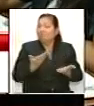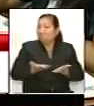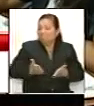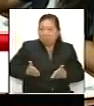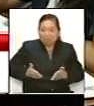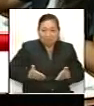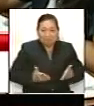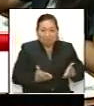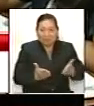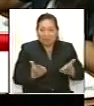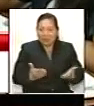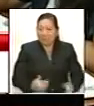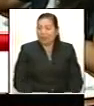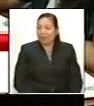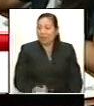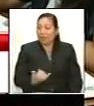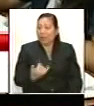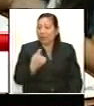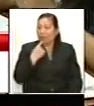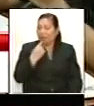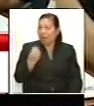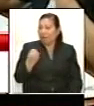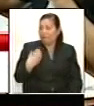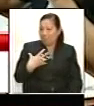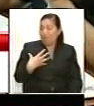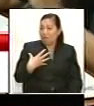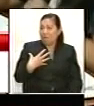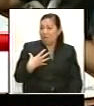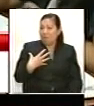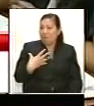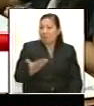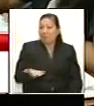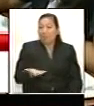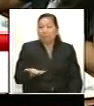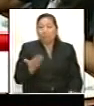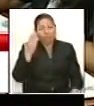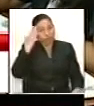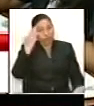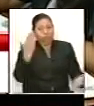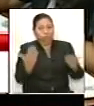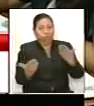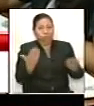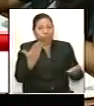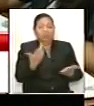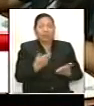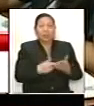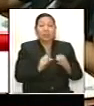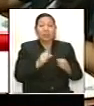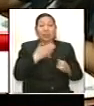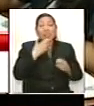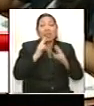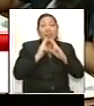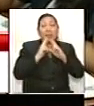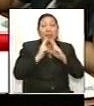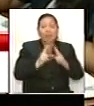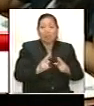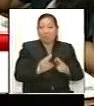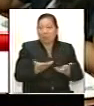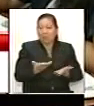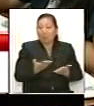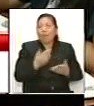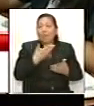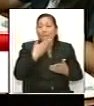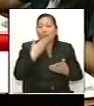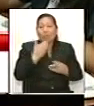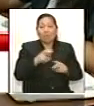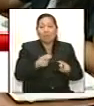canalizar. Entonces, ahora con lo que usted me informa, me genera incertidumbre. Por eso que creo que sí sería recomendable, ¿no?, hacer una mesa